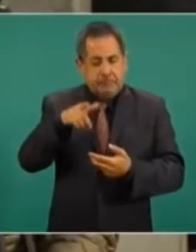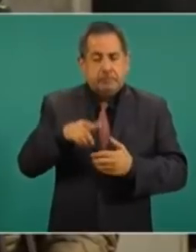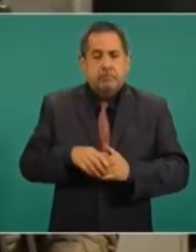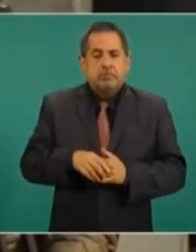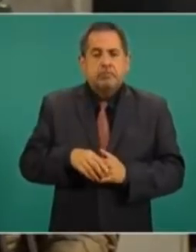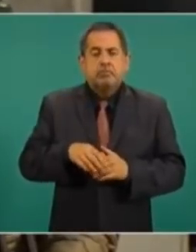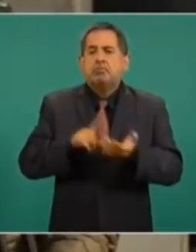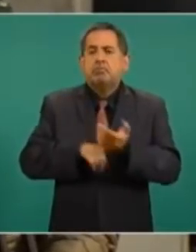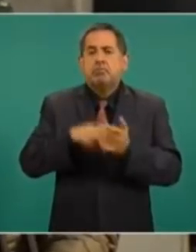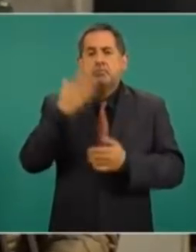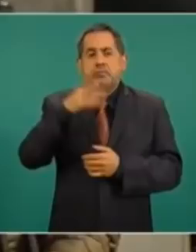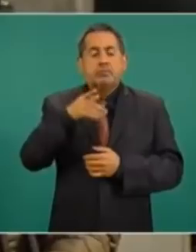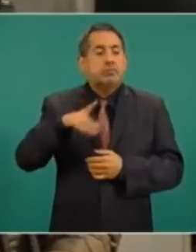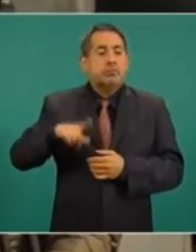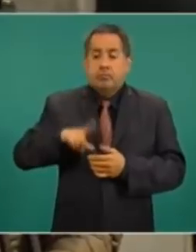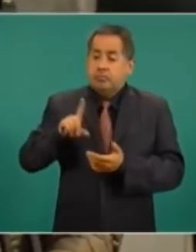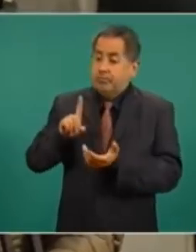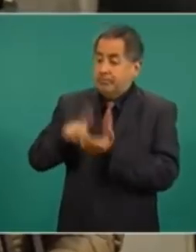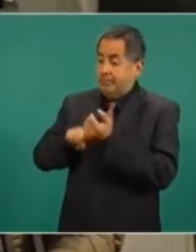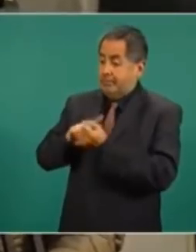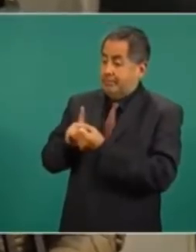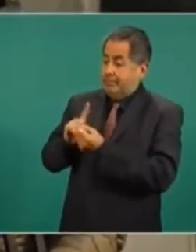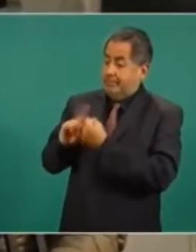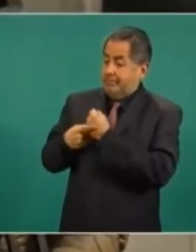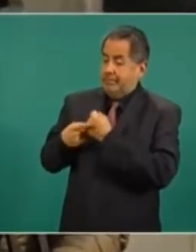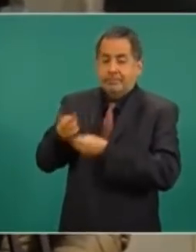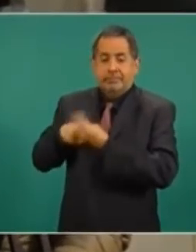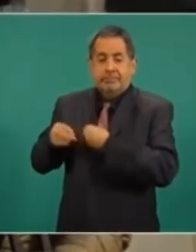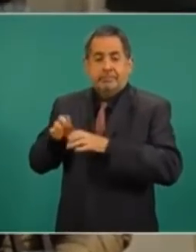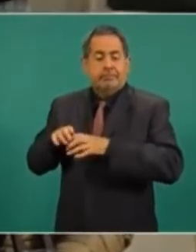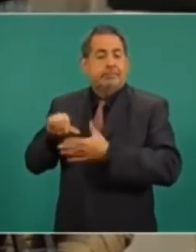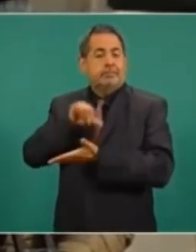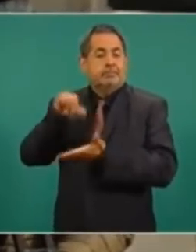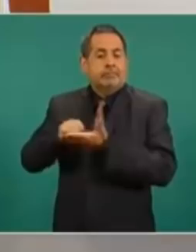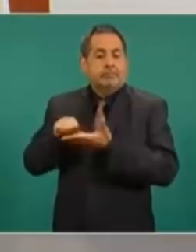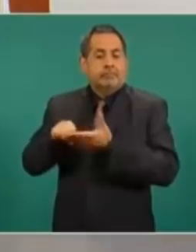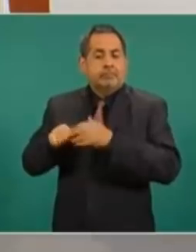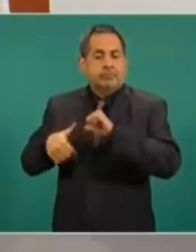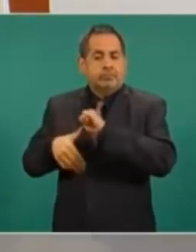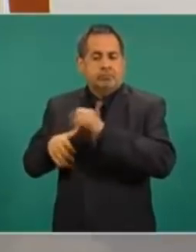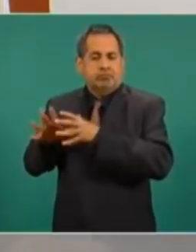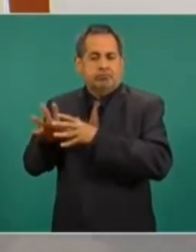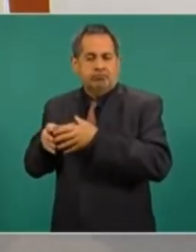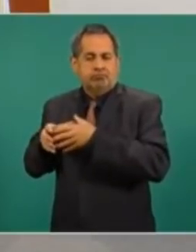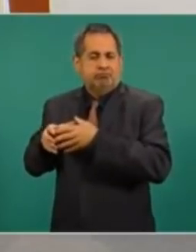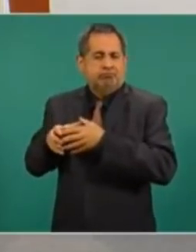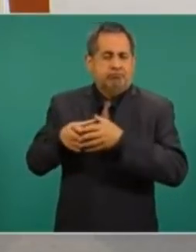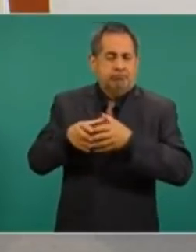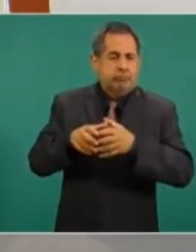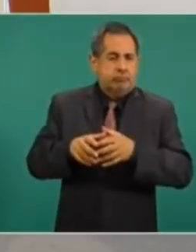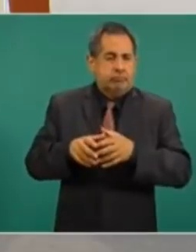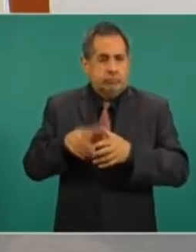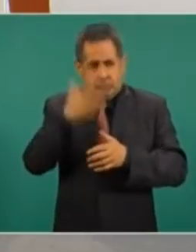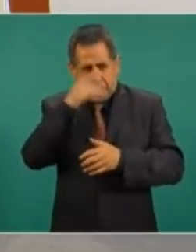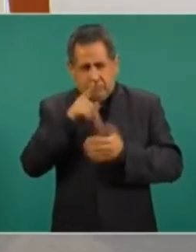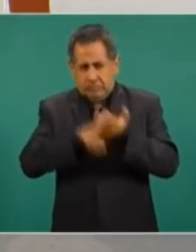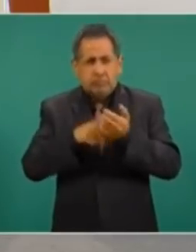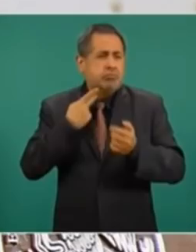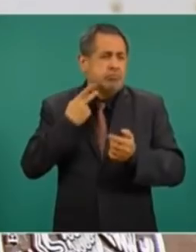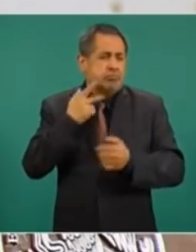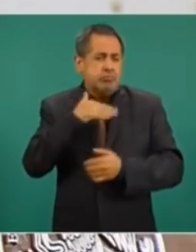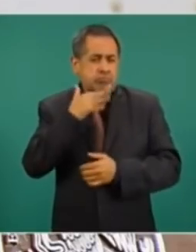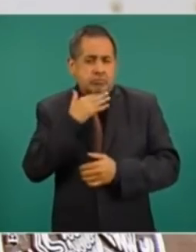detrás intereses políticos en esta caravana que viene de Centroamérica? No tenemos nosotros